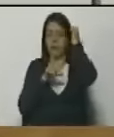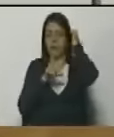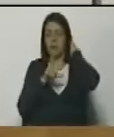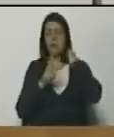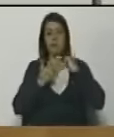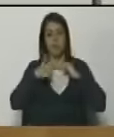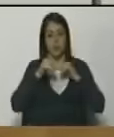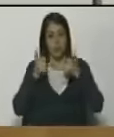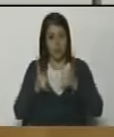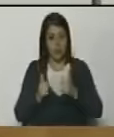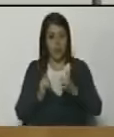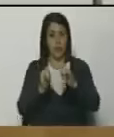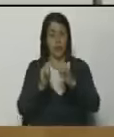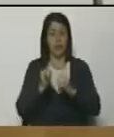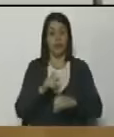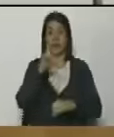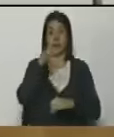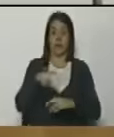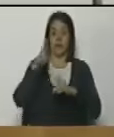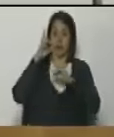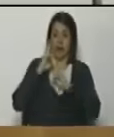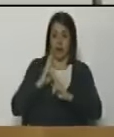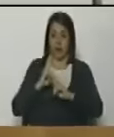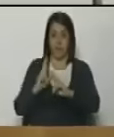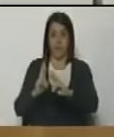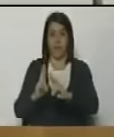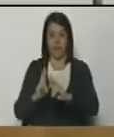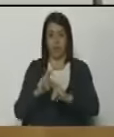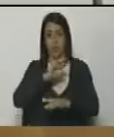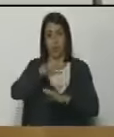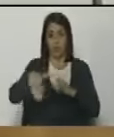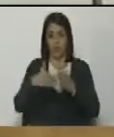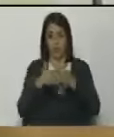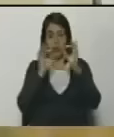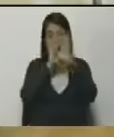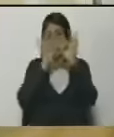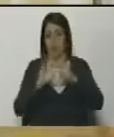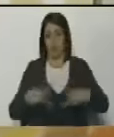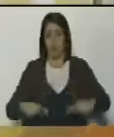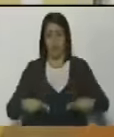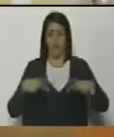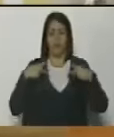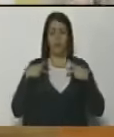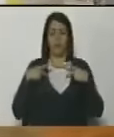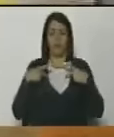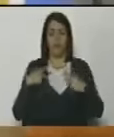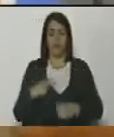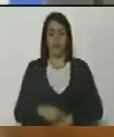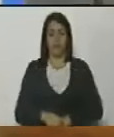a nuestros hijos e hijas el respeto por todas las formas de vida.